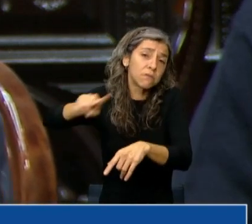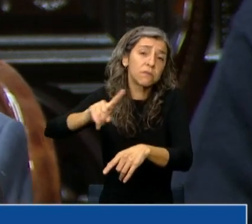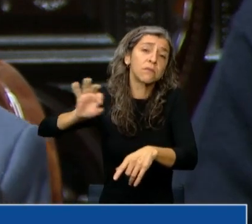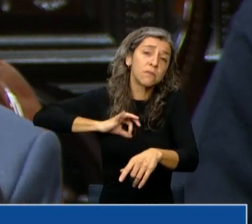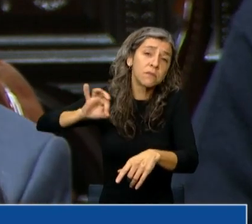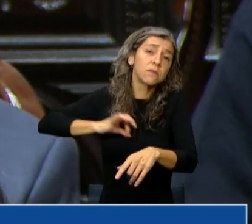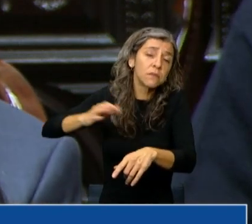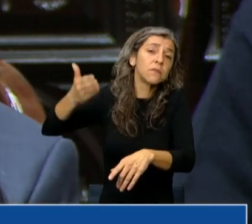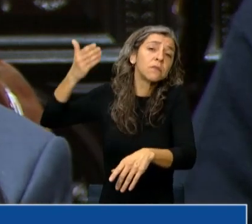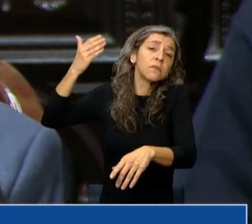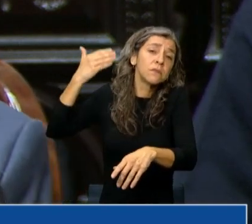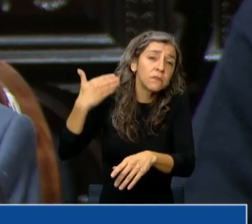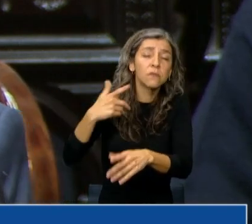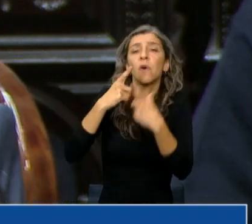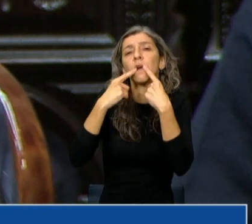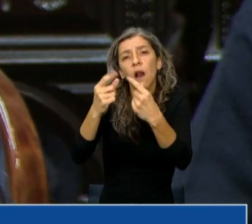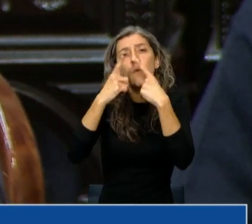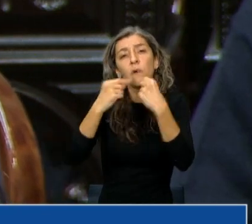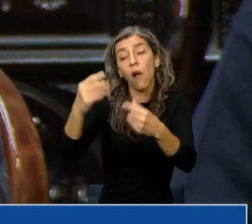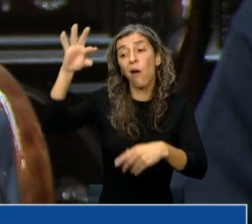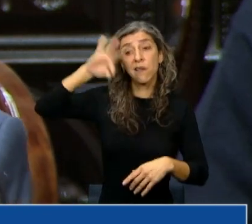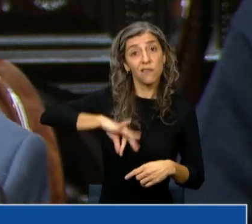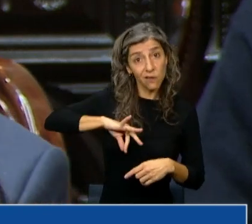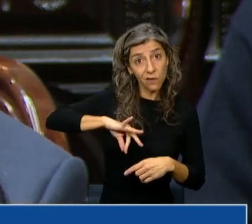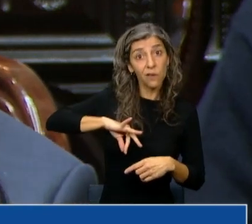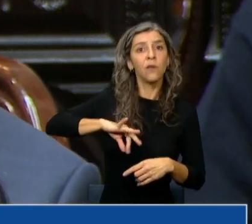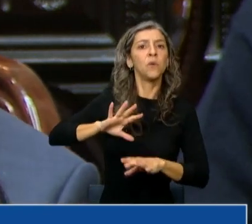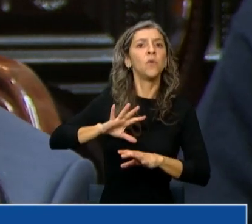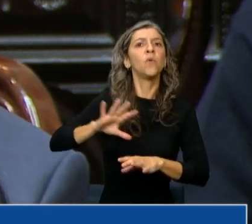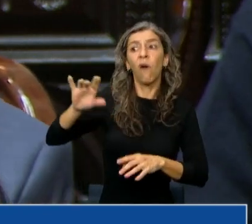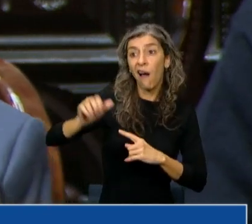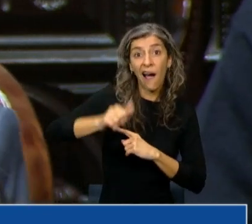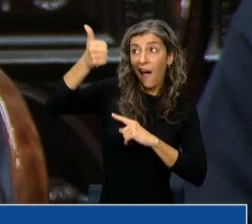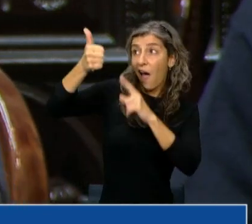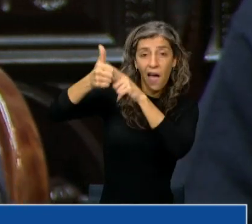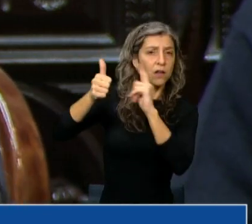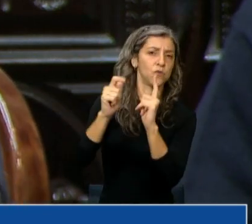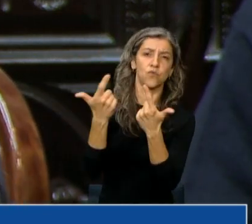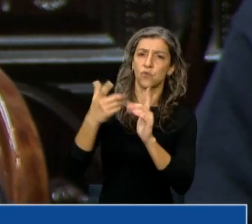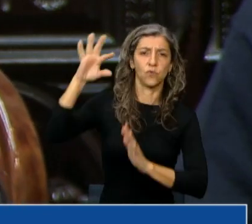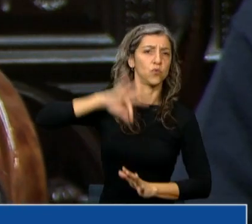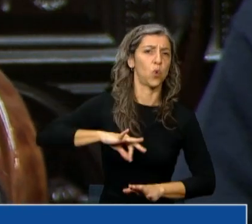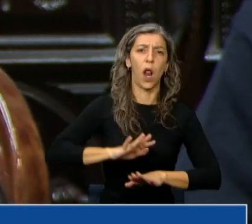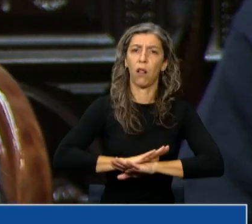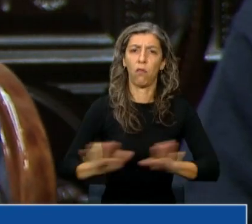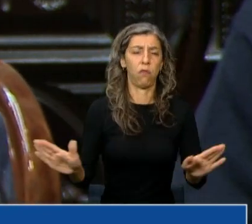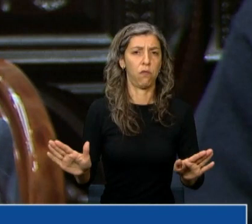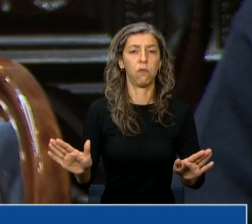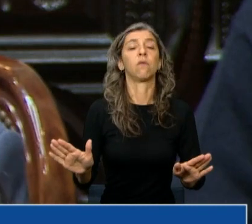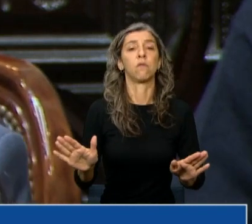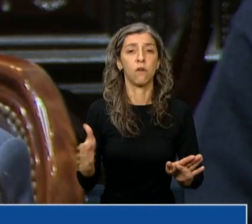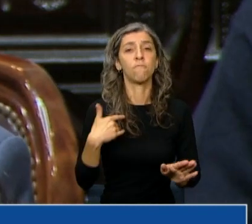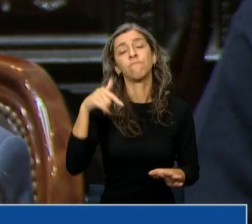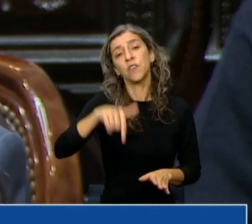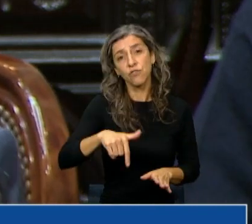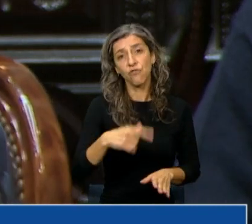tiempo han reclamado que el salario no es ganancia y ven que un gobierno hoy pone en discusión precisamente ese concepto para